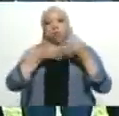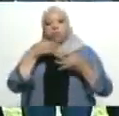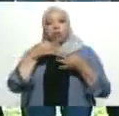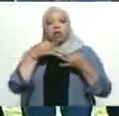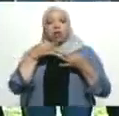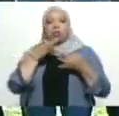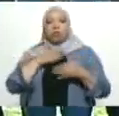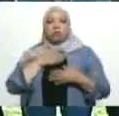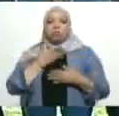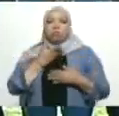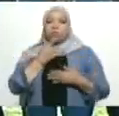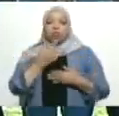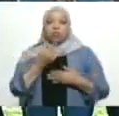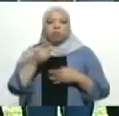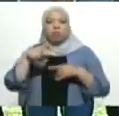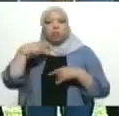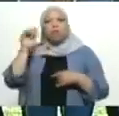dele.